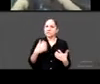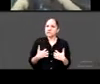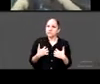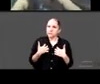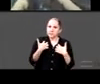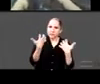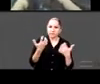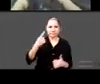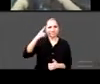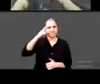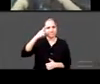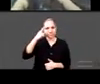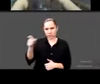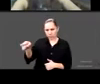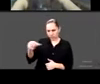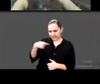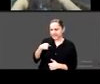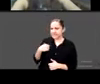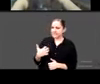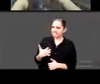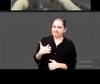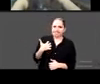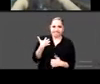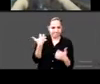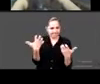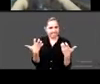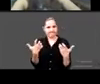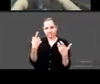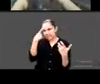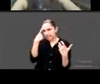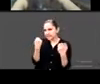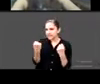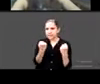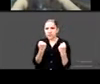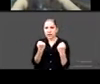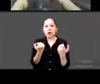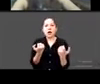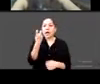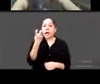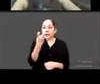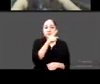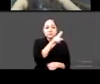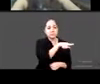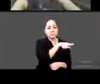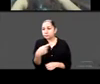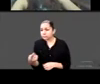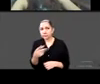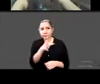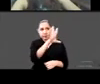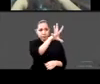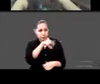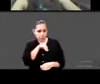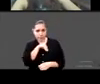violencia interpersonal, de repetición de patrones. Y eso es el caldo